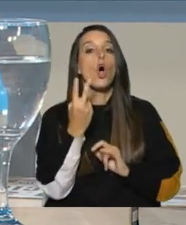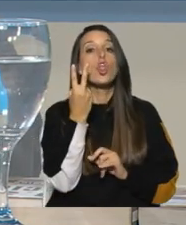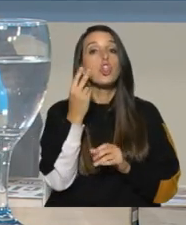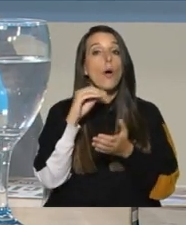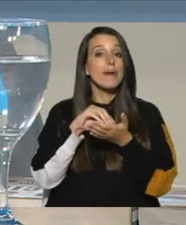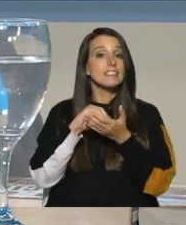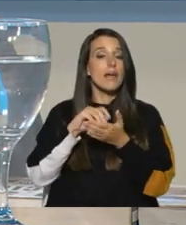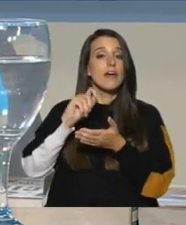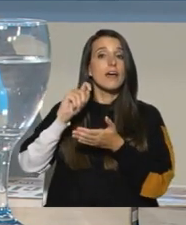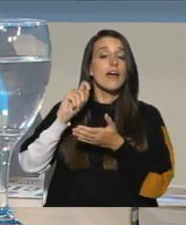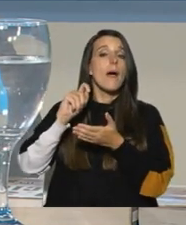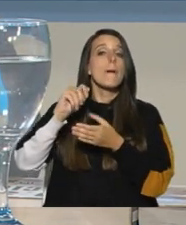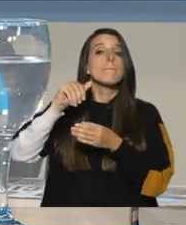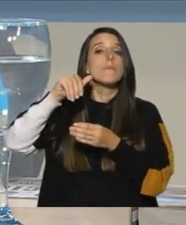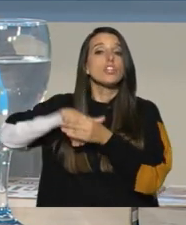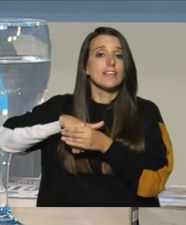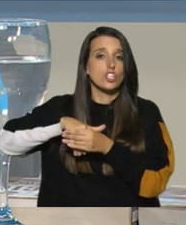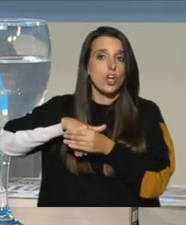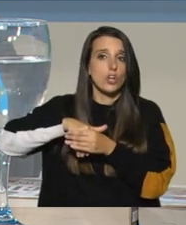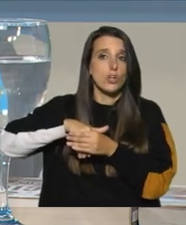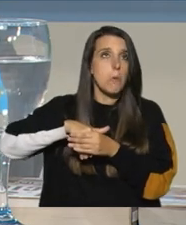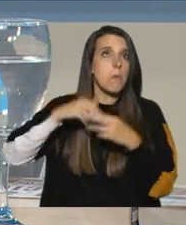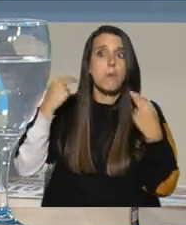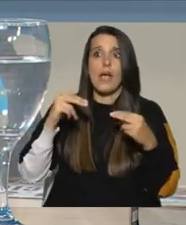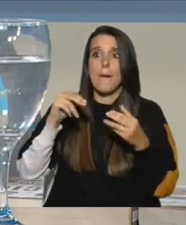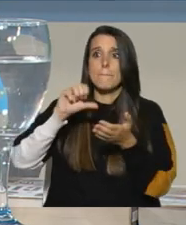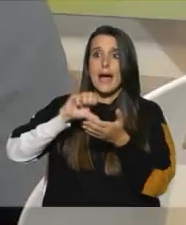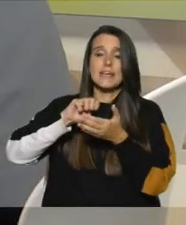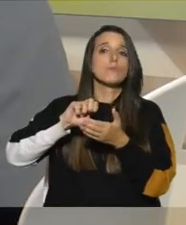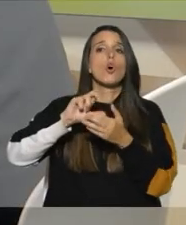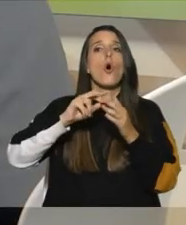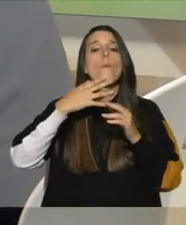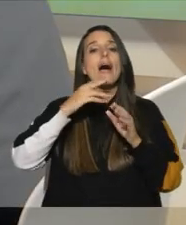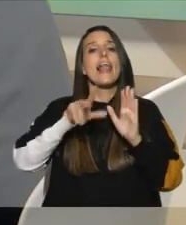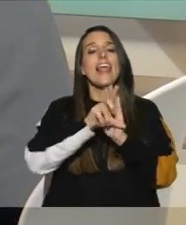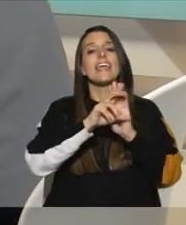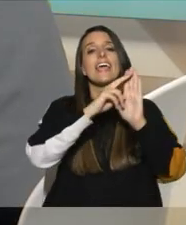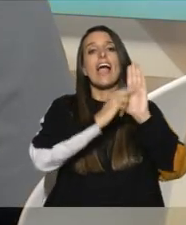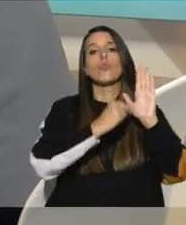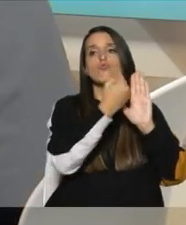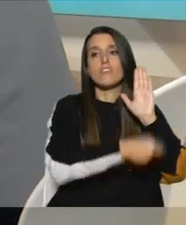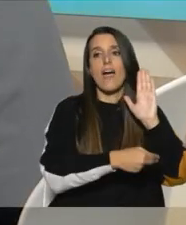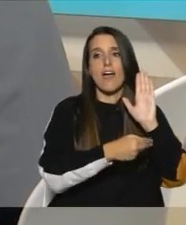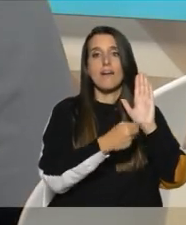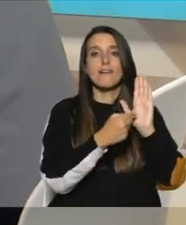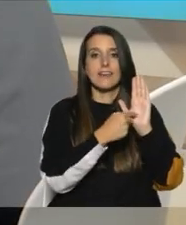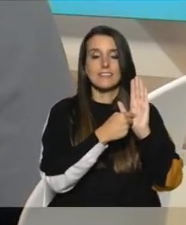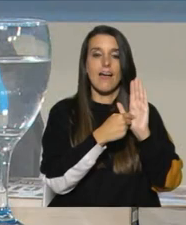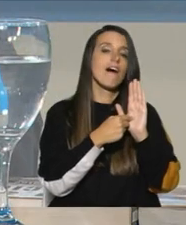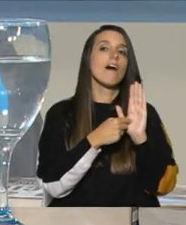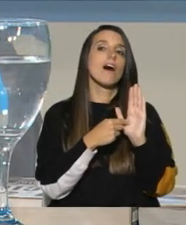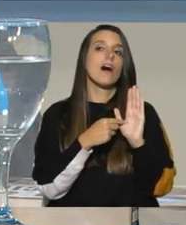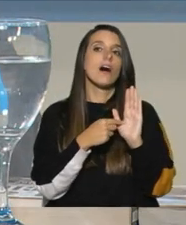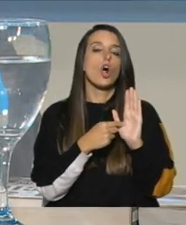que creo que no puede haber nada en ningún país del mundo. La ley de caducidad, me está hablando usted. Exactamente. La ley de la pretensión punitiva. Exacto.